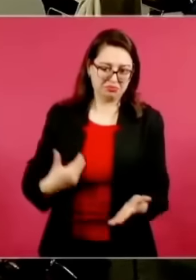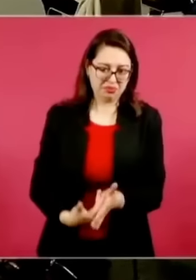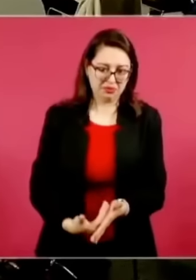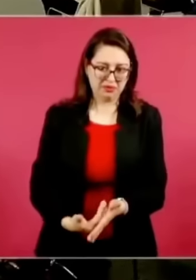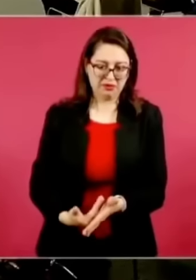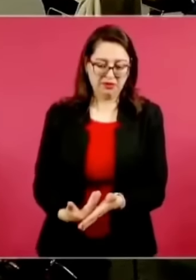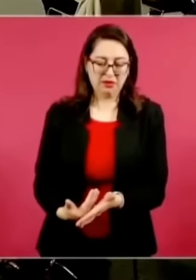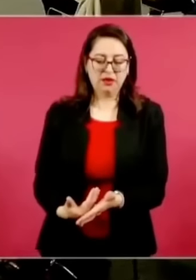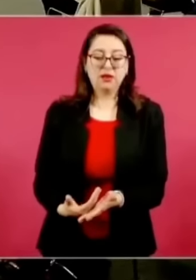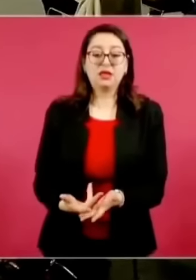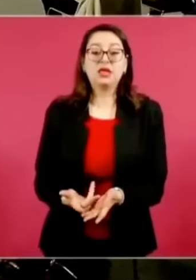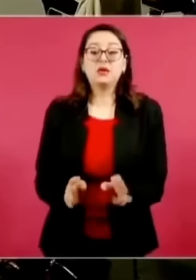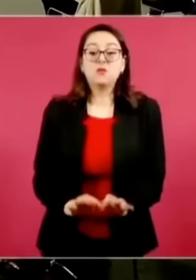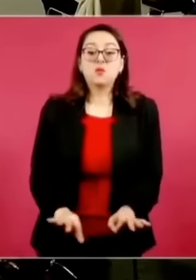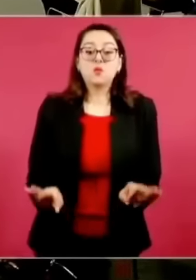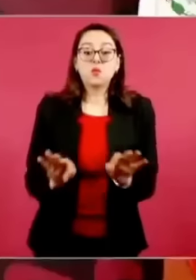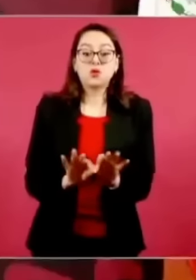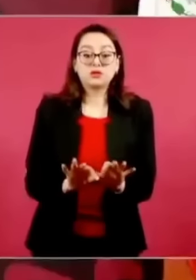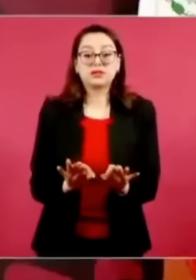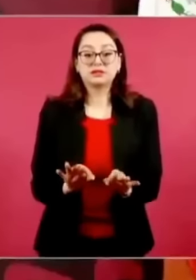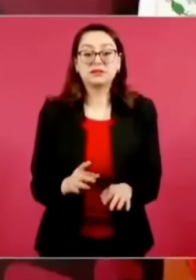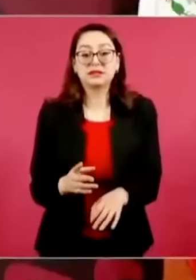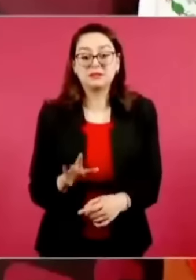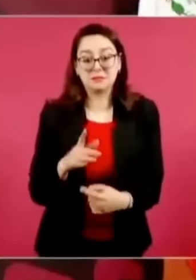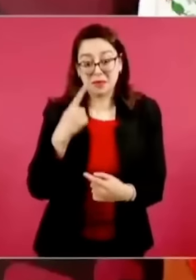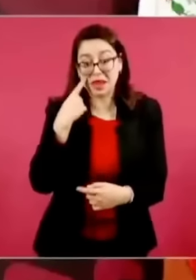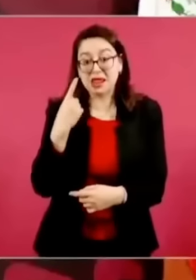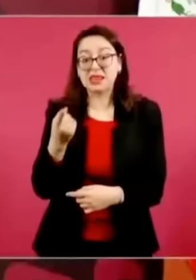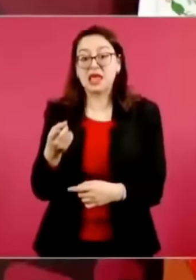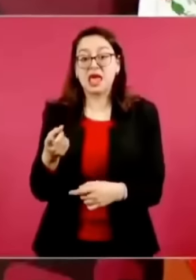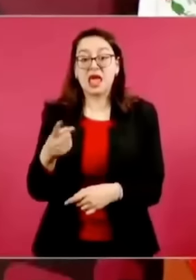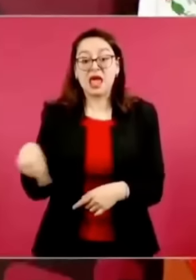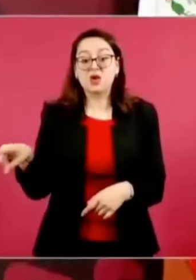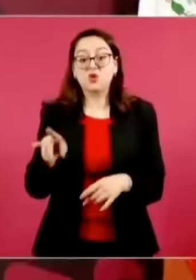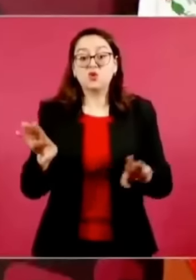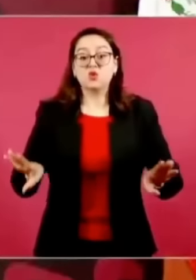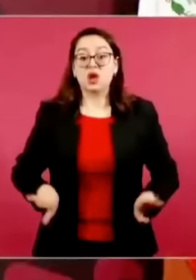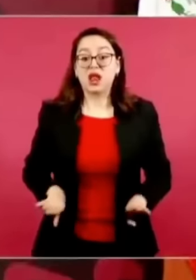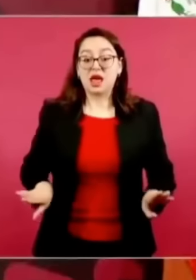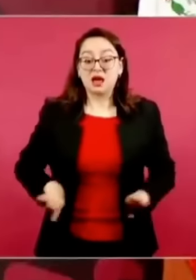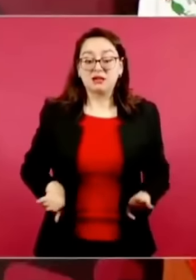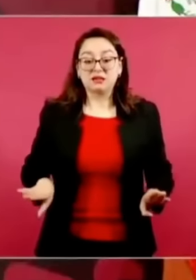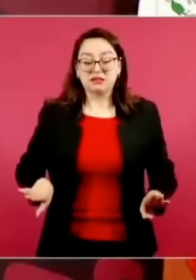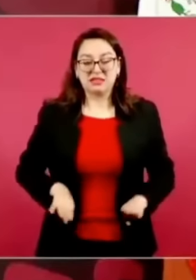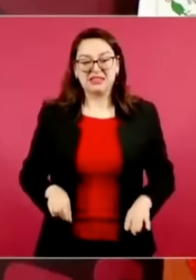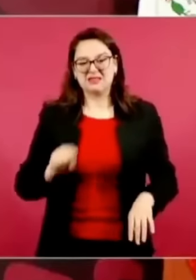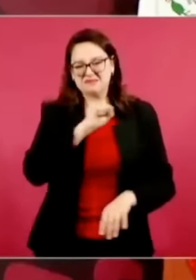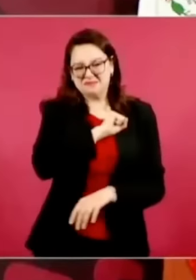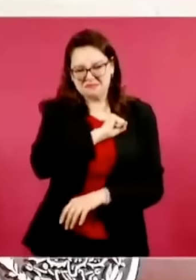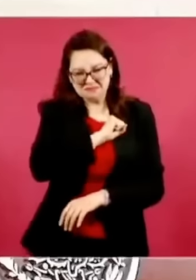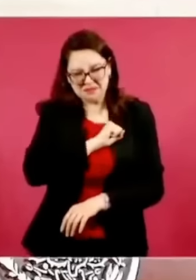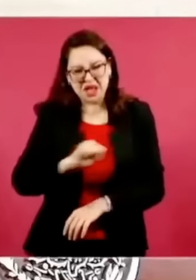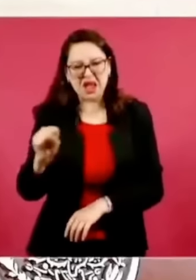cómo es la perversidad en estos medios,